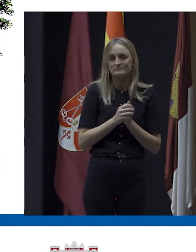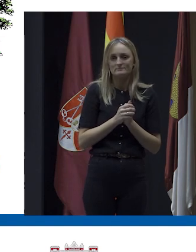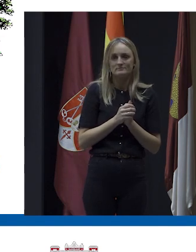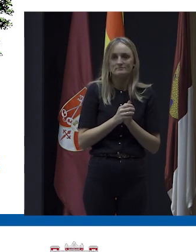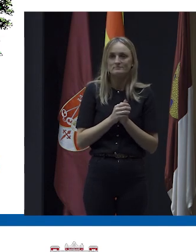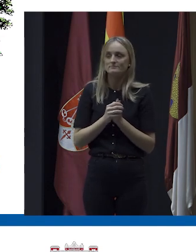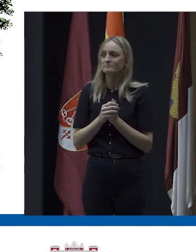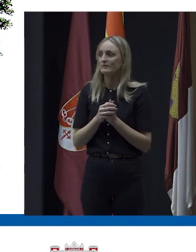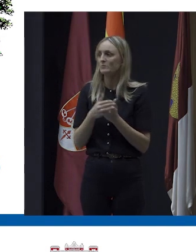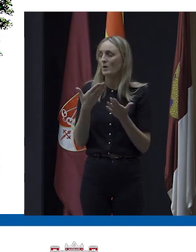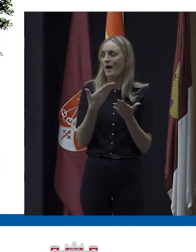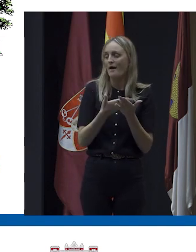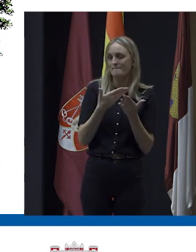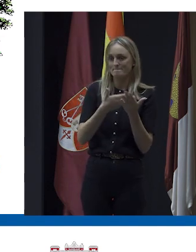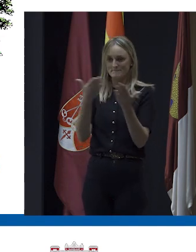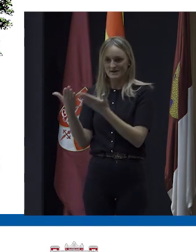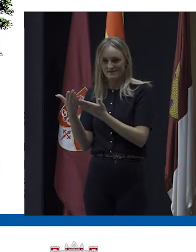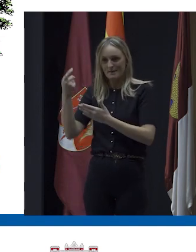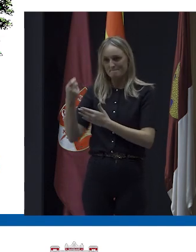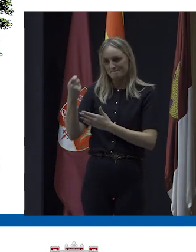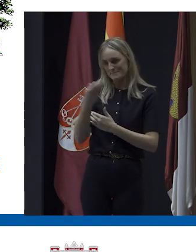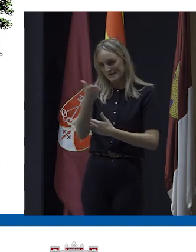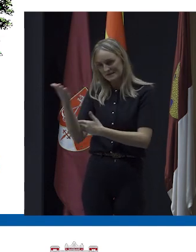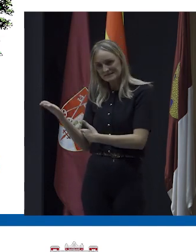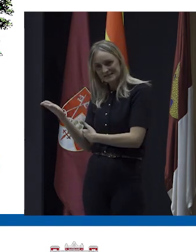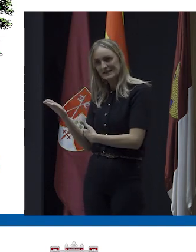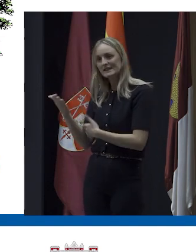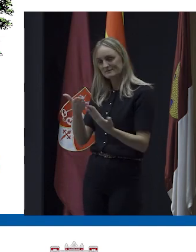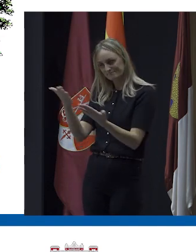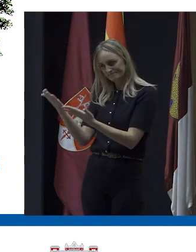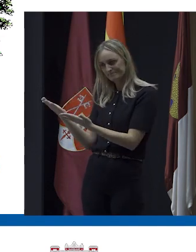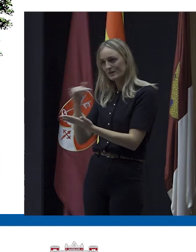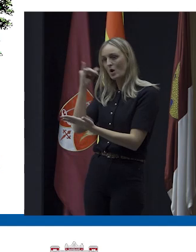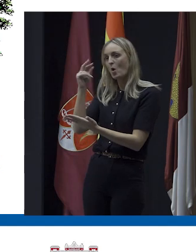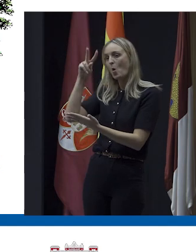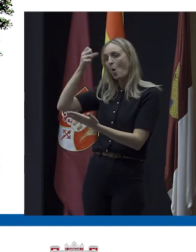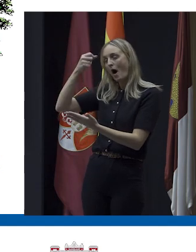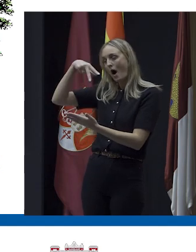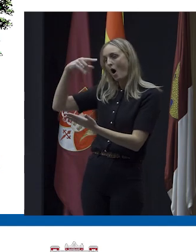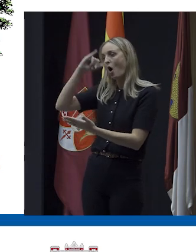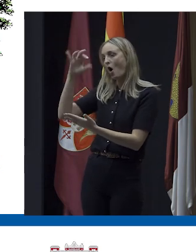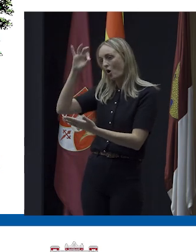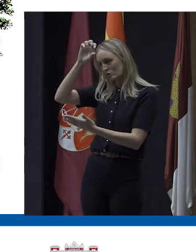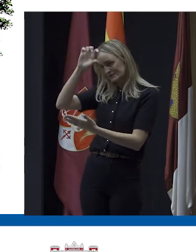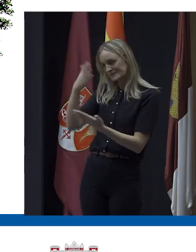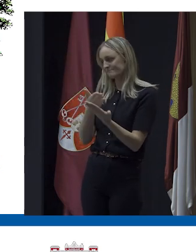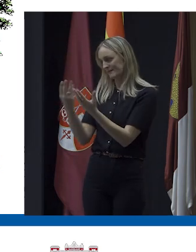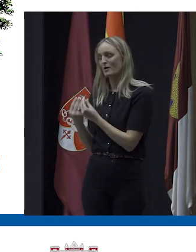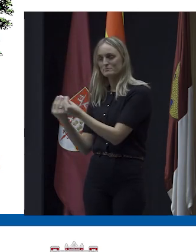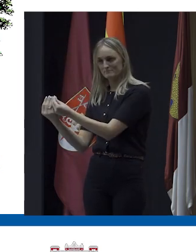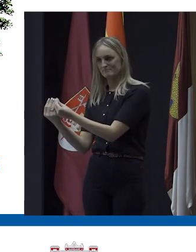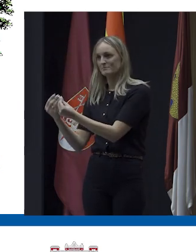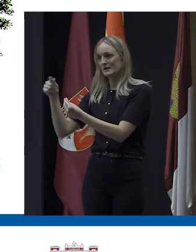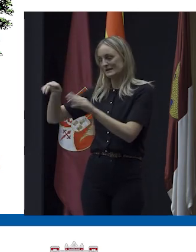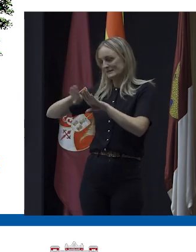Vamos a pedir a nuestro presidente, a Juan José Caravaca, que nos acompañe en